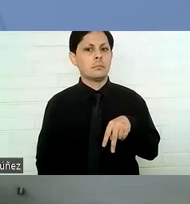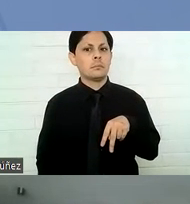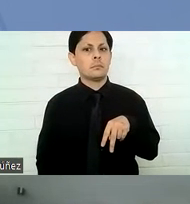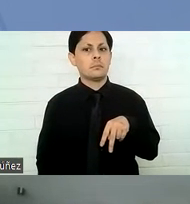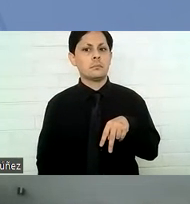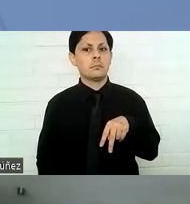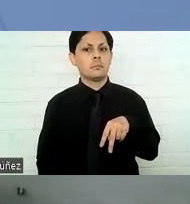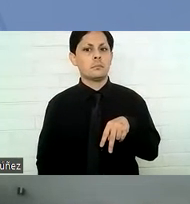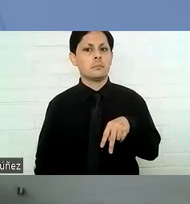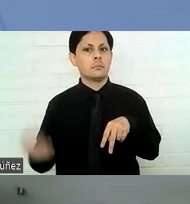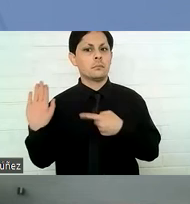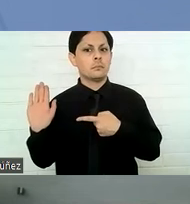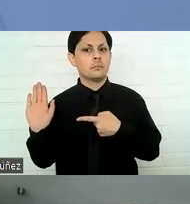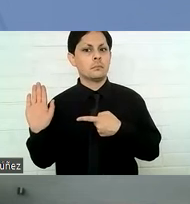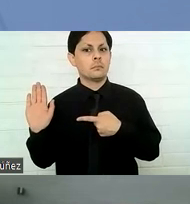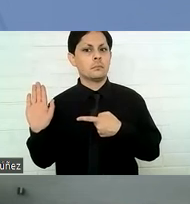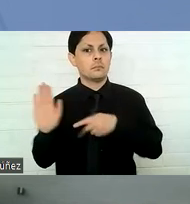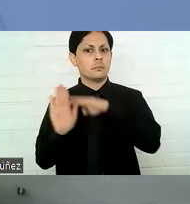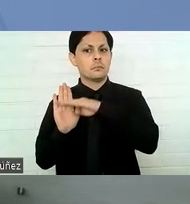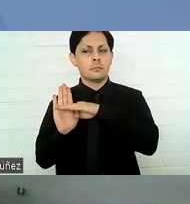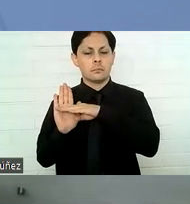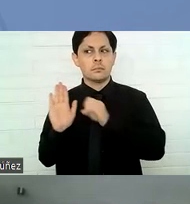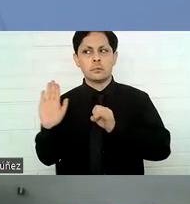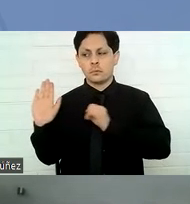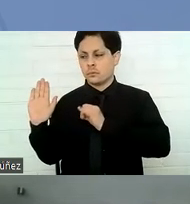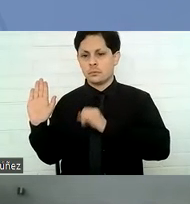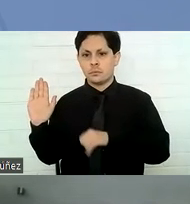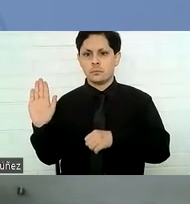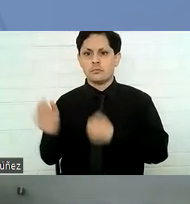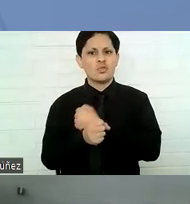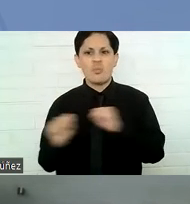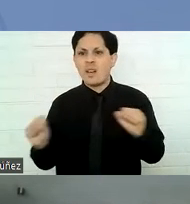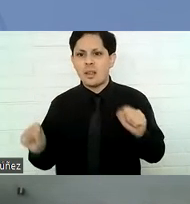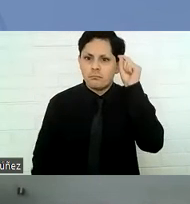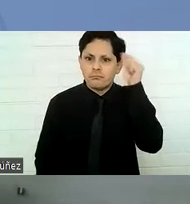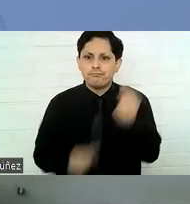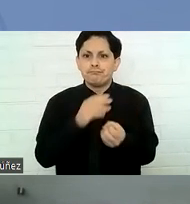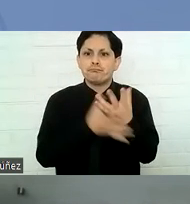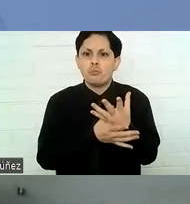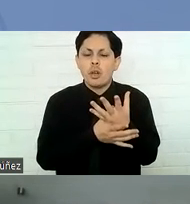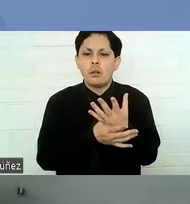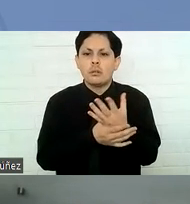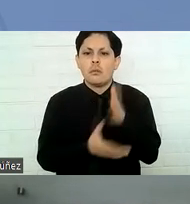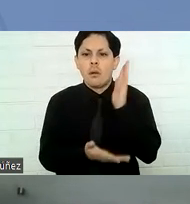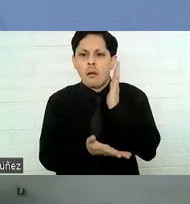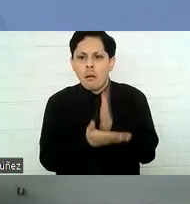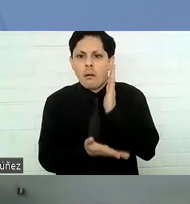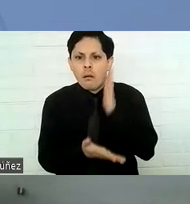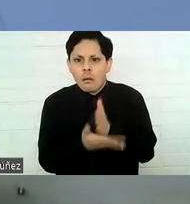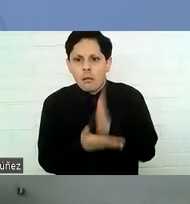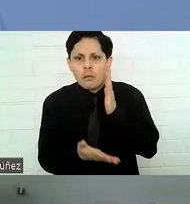tiene instruido de realizar. No hay lugar para el inédito y aún así se las